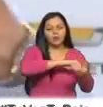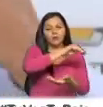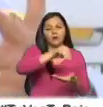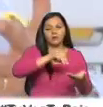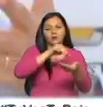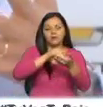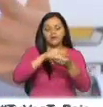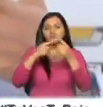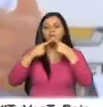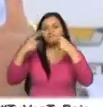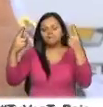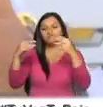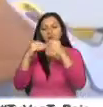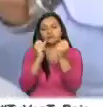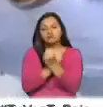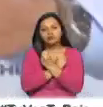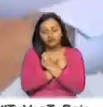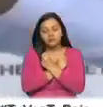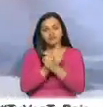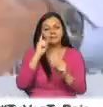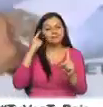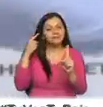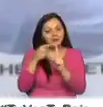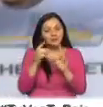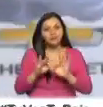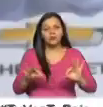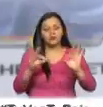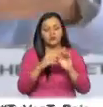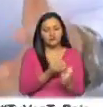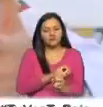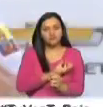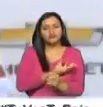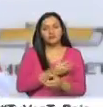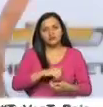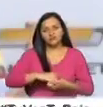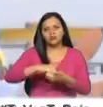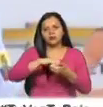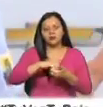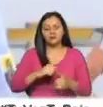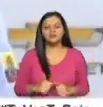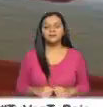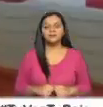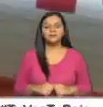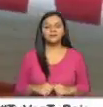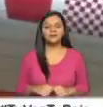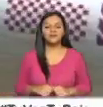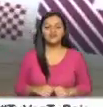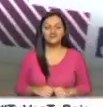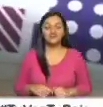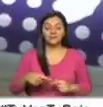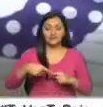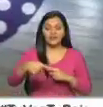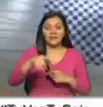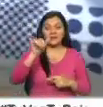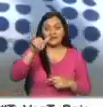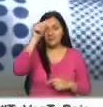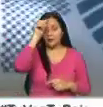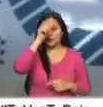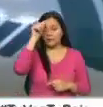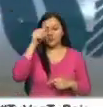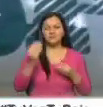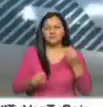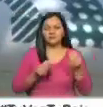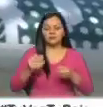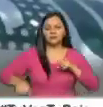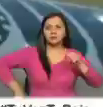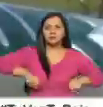mucho más pasión y además va a mantener viva esa llama de la solidaridad. Para este fin de semana se realizará el